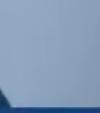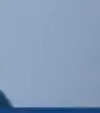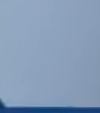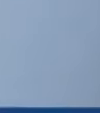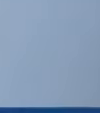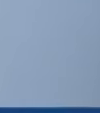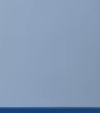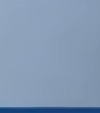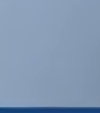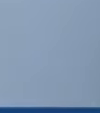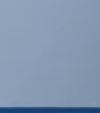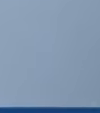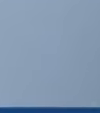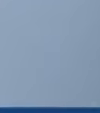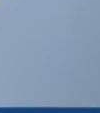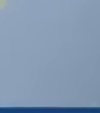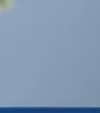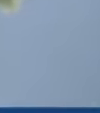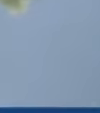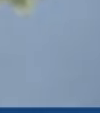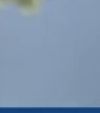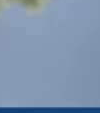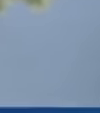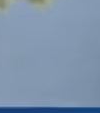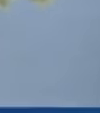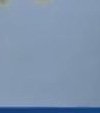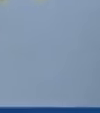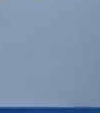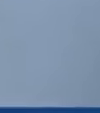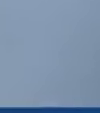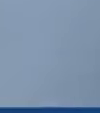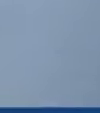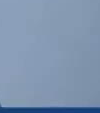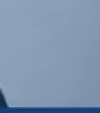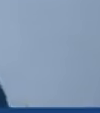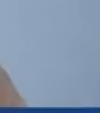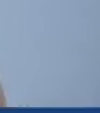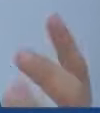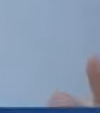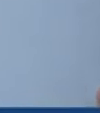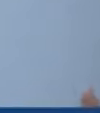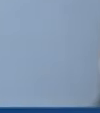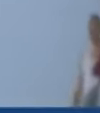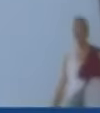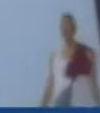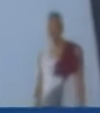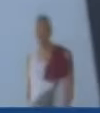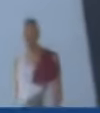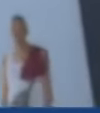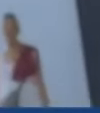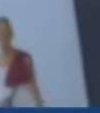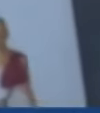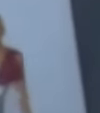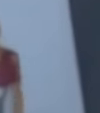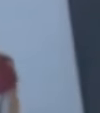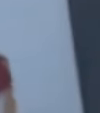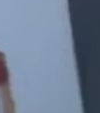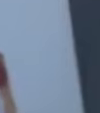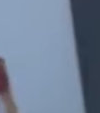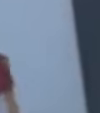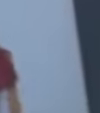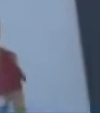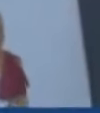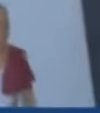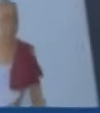iguales y todo lo que opine distinto a ti se transforma en algo que debes rechazar y que finalmente cuando lo ves en la calle o cuando te